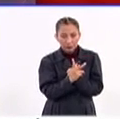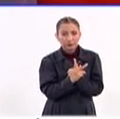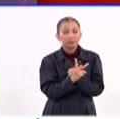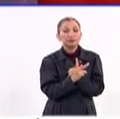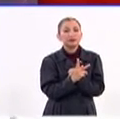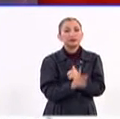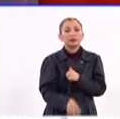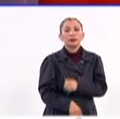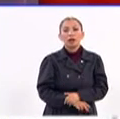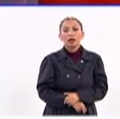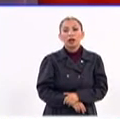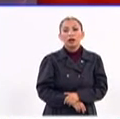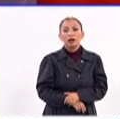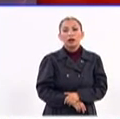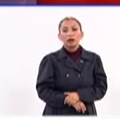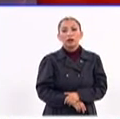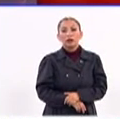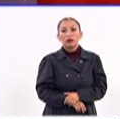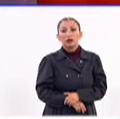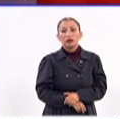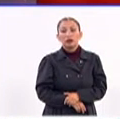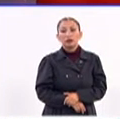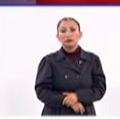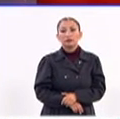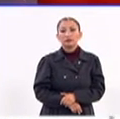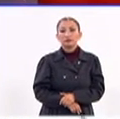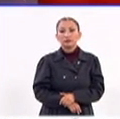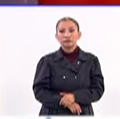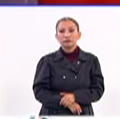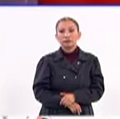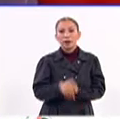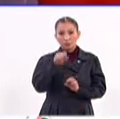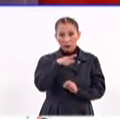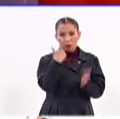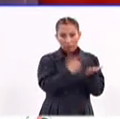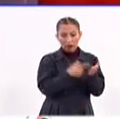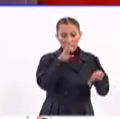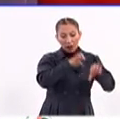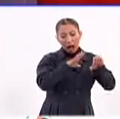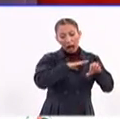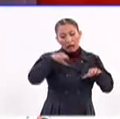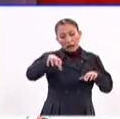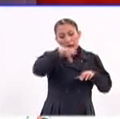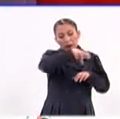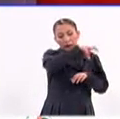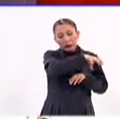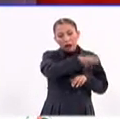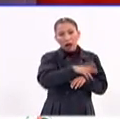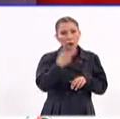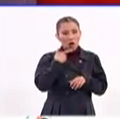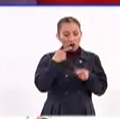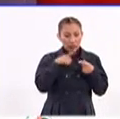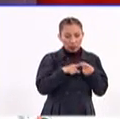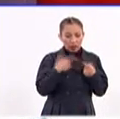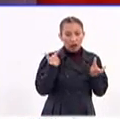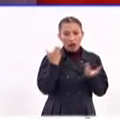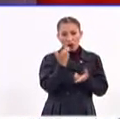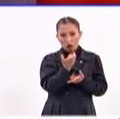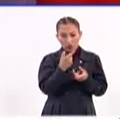gobiernos, ¿verdad? Y dentro de la embajada hay varias secciones como política,